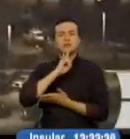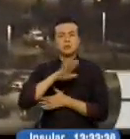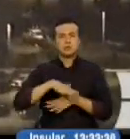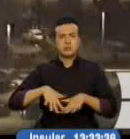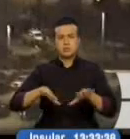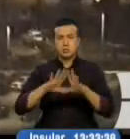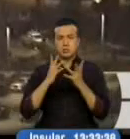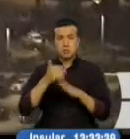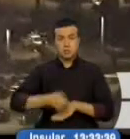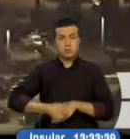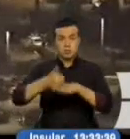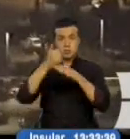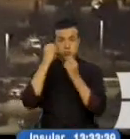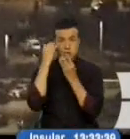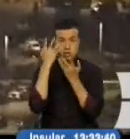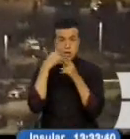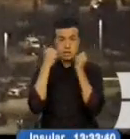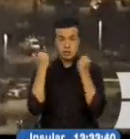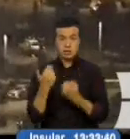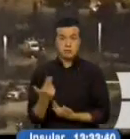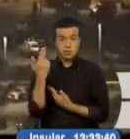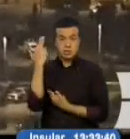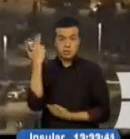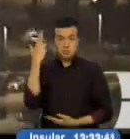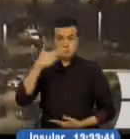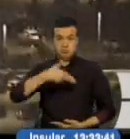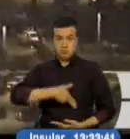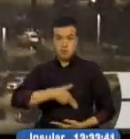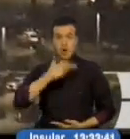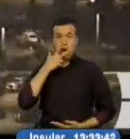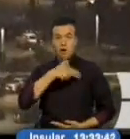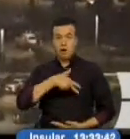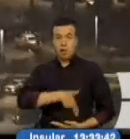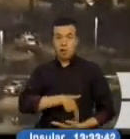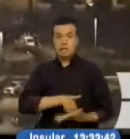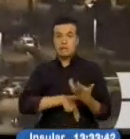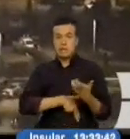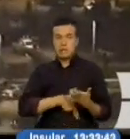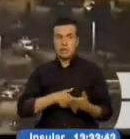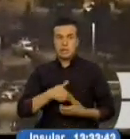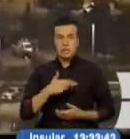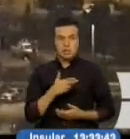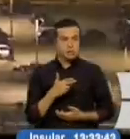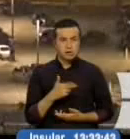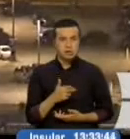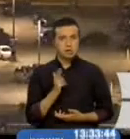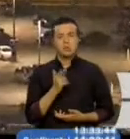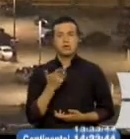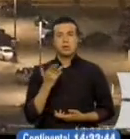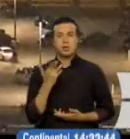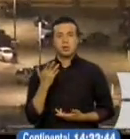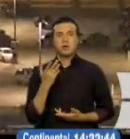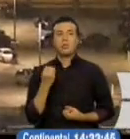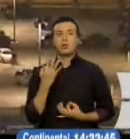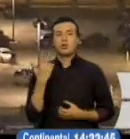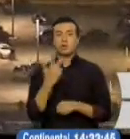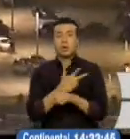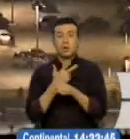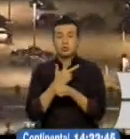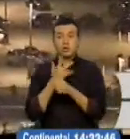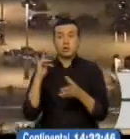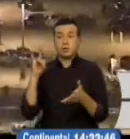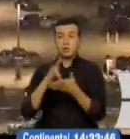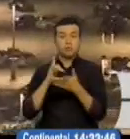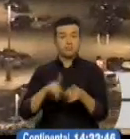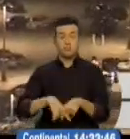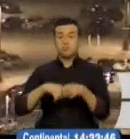Unidos. Según las autoridades, el ex militar, que portaba un arma falsa, intentó un suicidio. El hecho paralizó cerca de 3 horas la